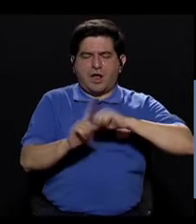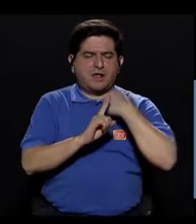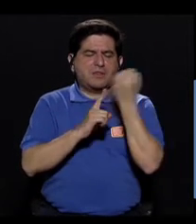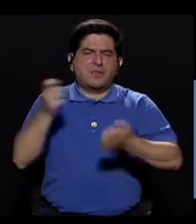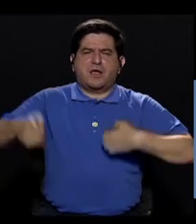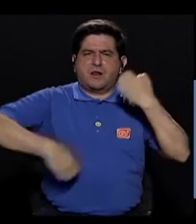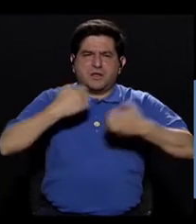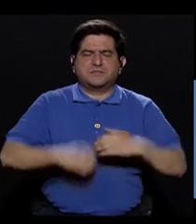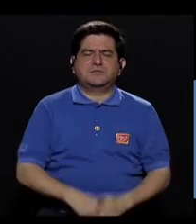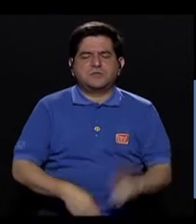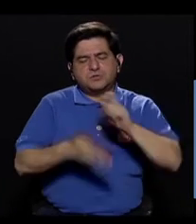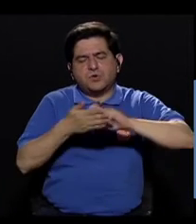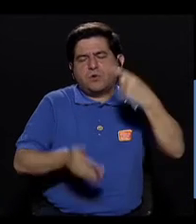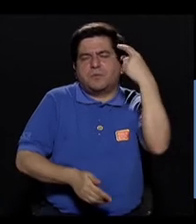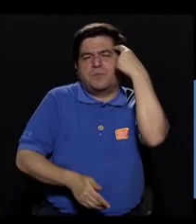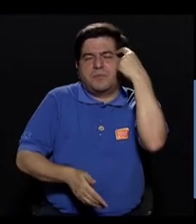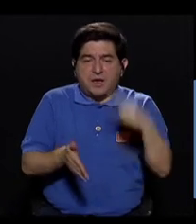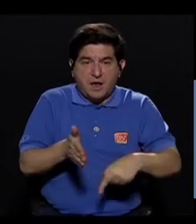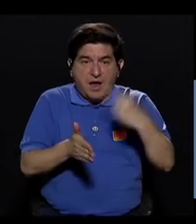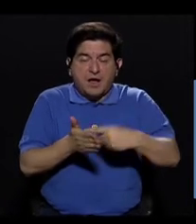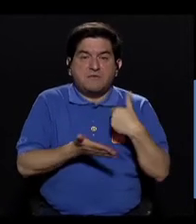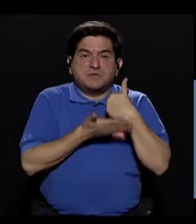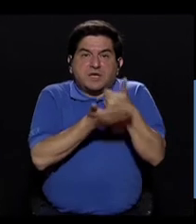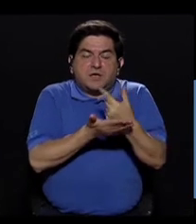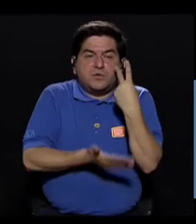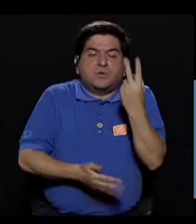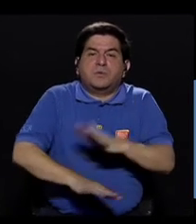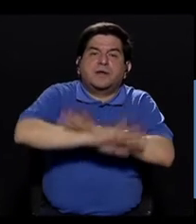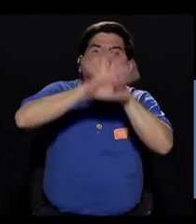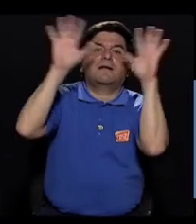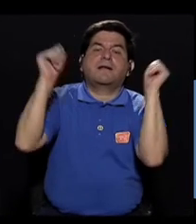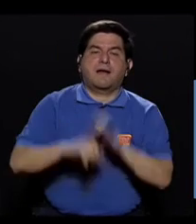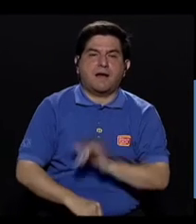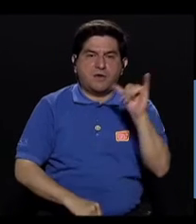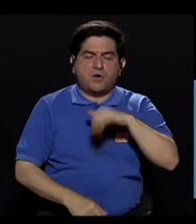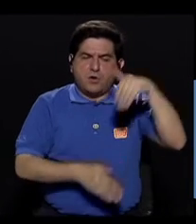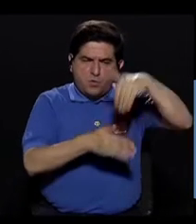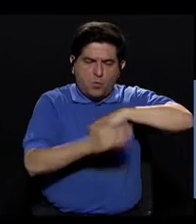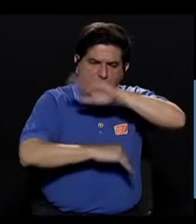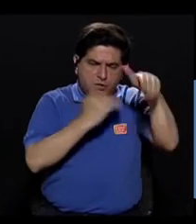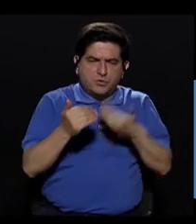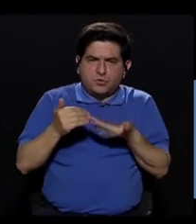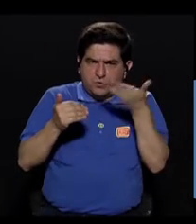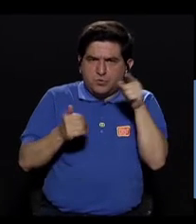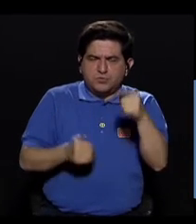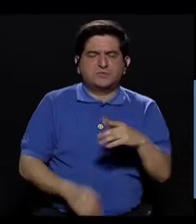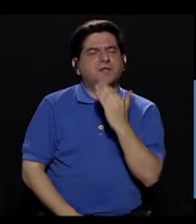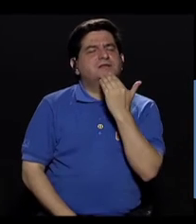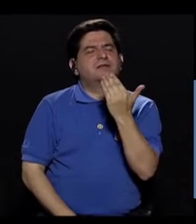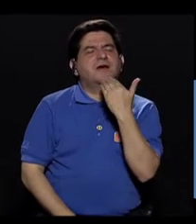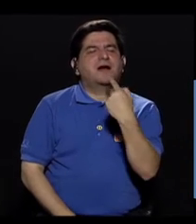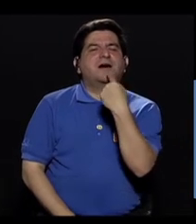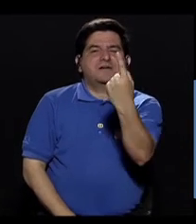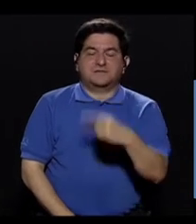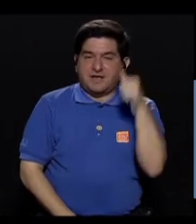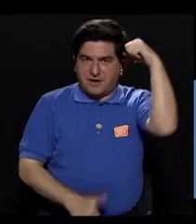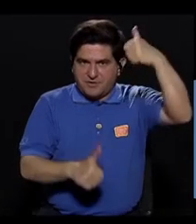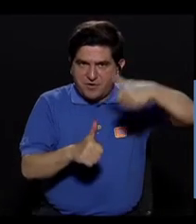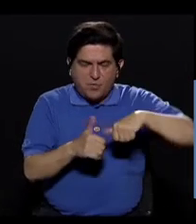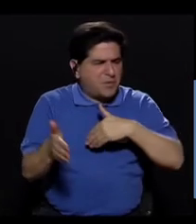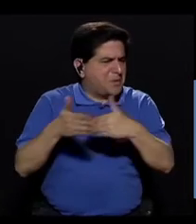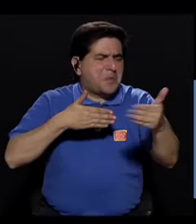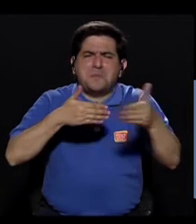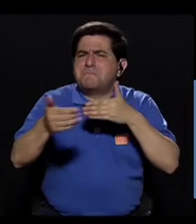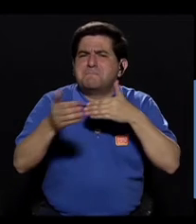registra todas las cosas por las que estar agradecido. Recuerda que no importa cuán seria se ponga una situación. Si tomas el camino